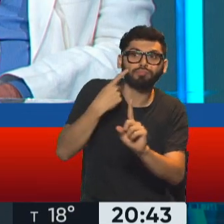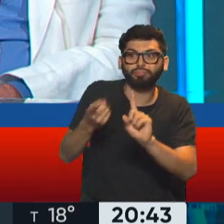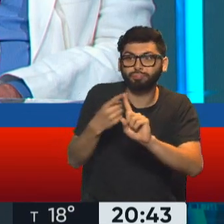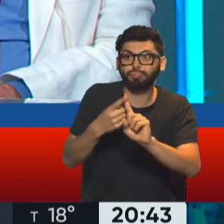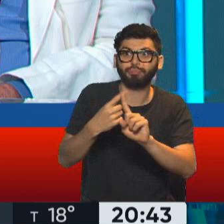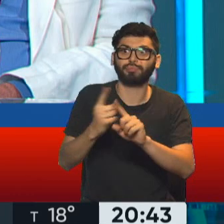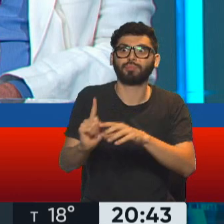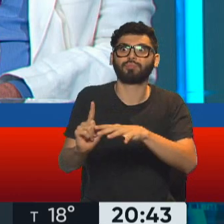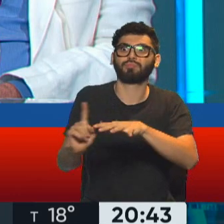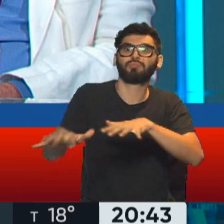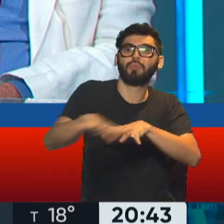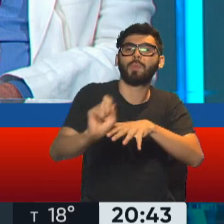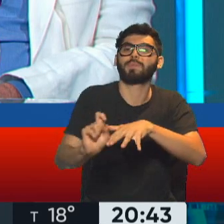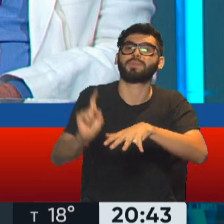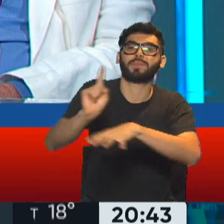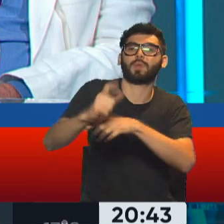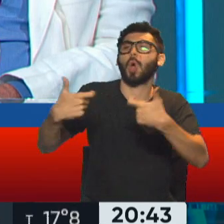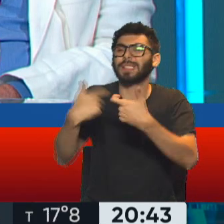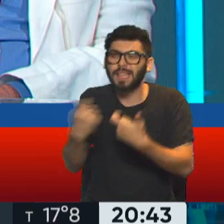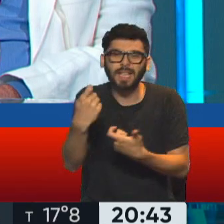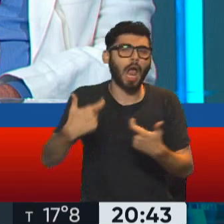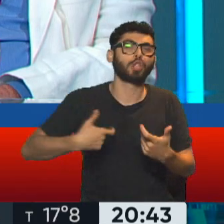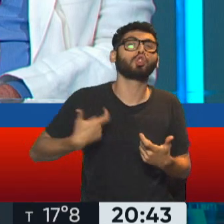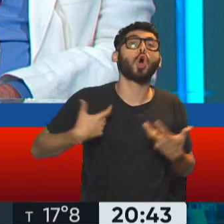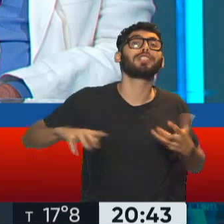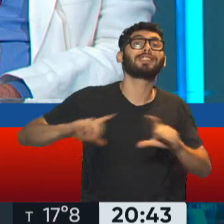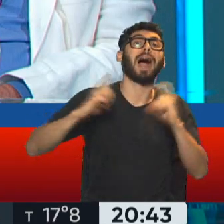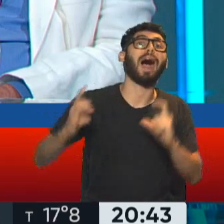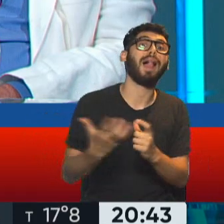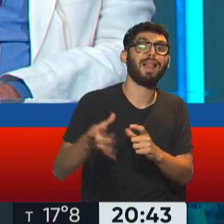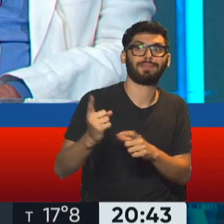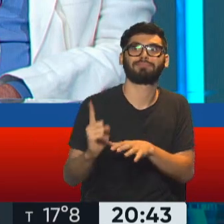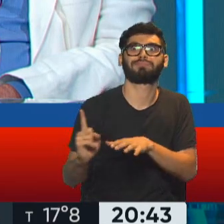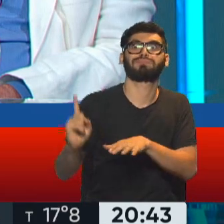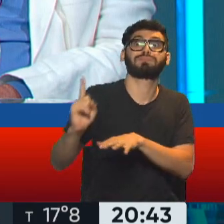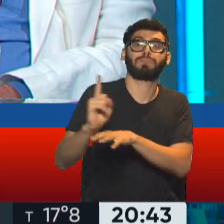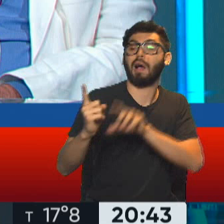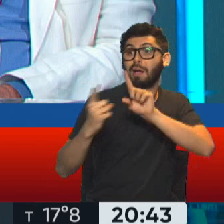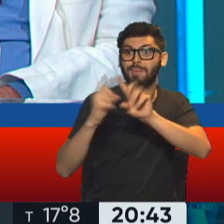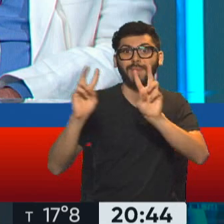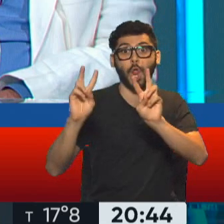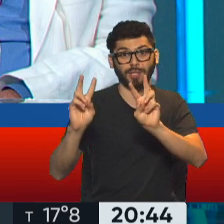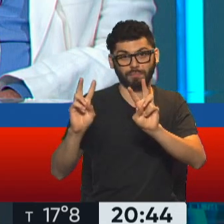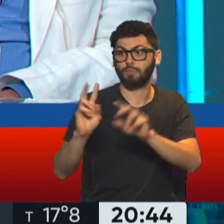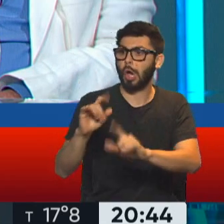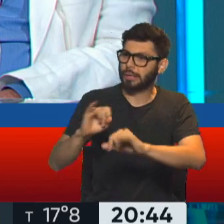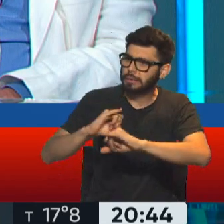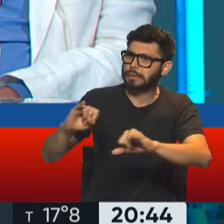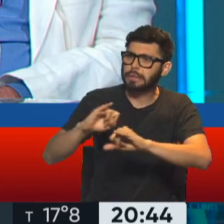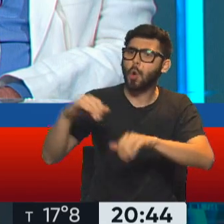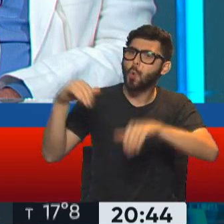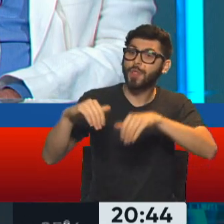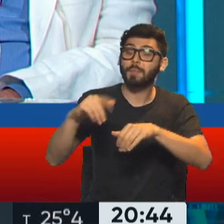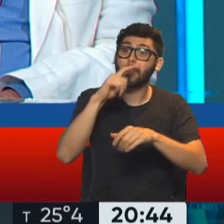los dirigentes sindicales, sociales, los que llevaron adelante la voz de hay que ir a votar. Creo que en